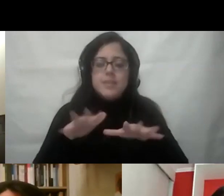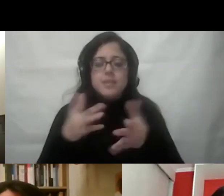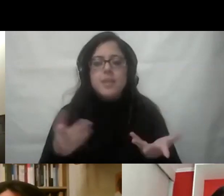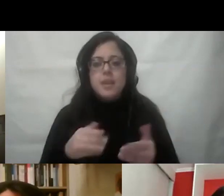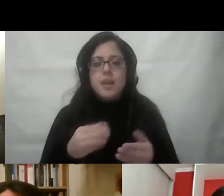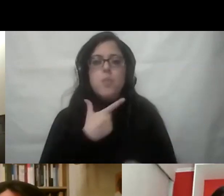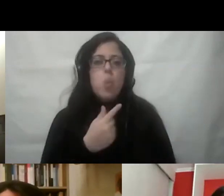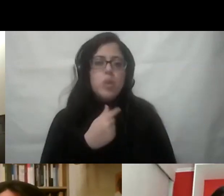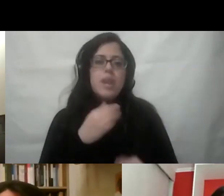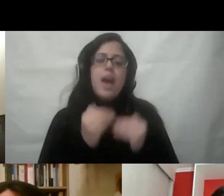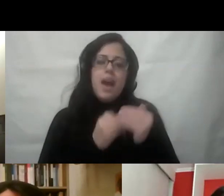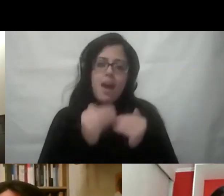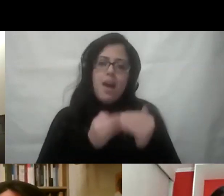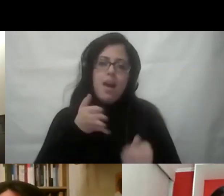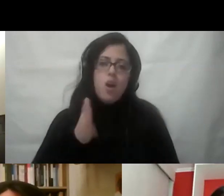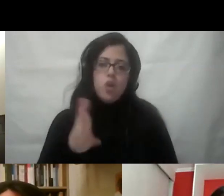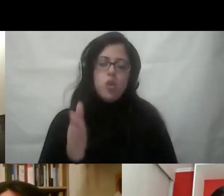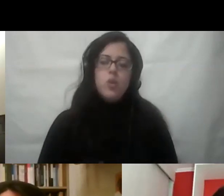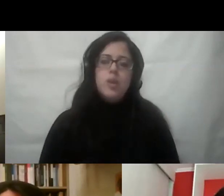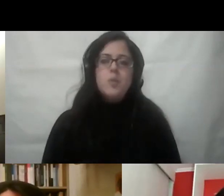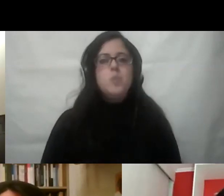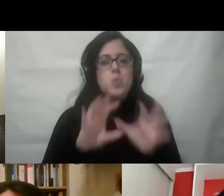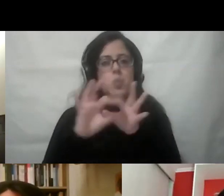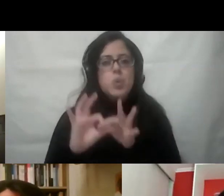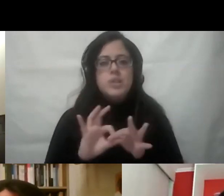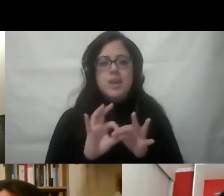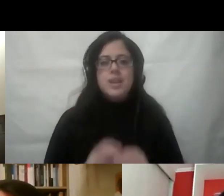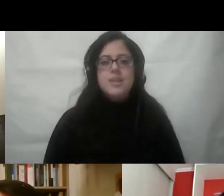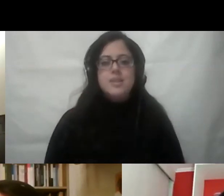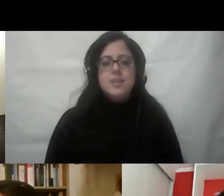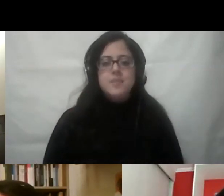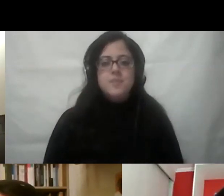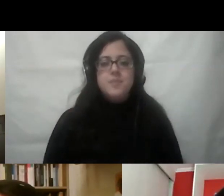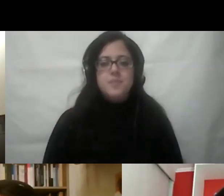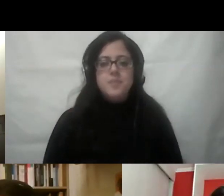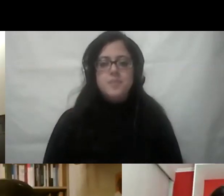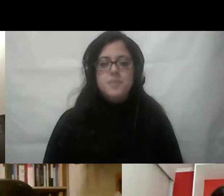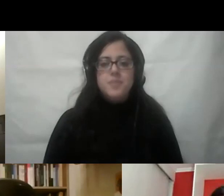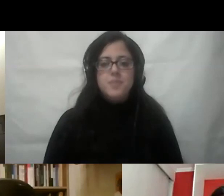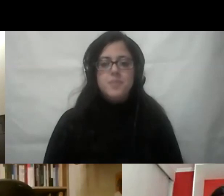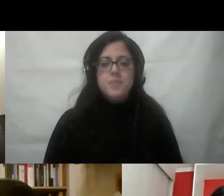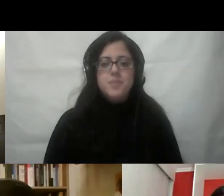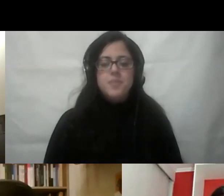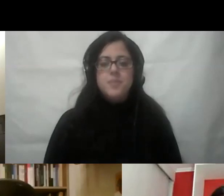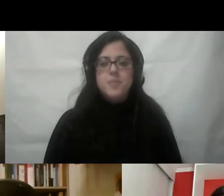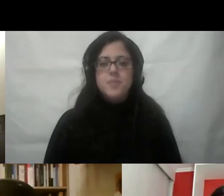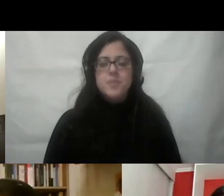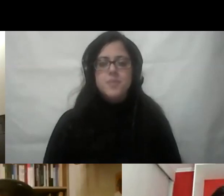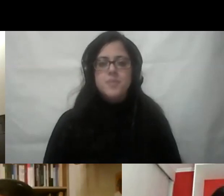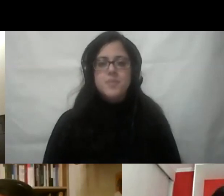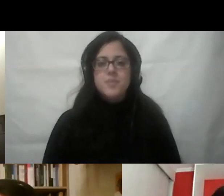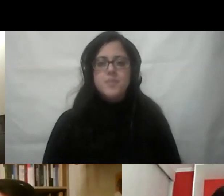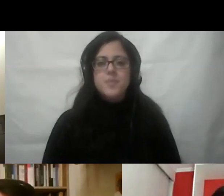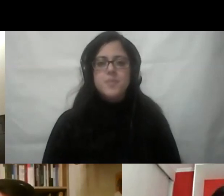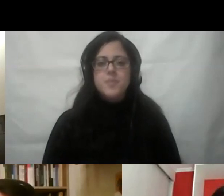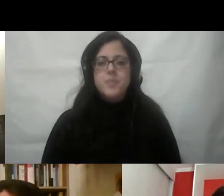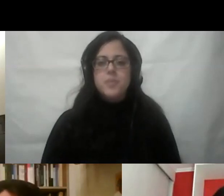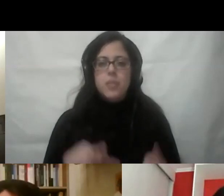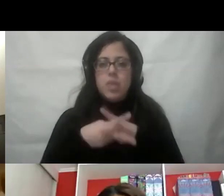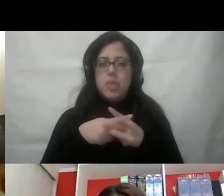gustaría seguir avanzando. Muchas gracias, por chicas, por haber aceptado mi invitación. Si no es ahora.